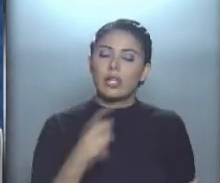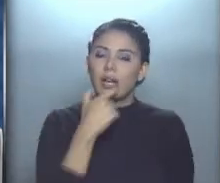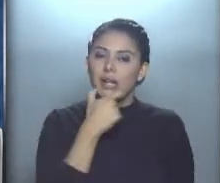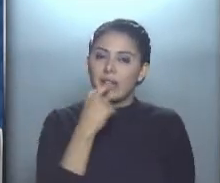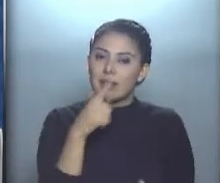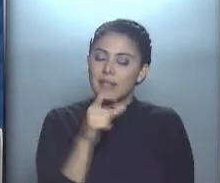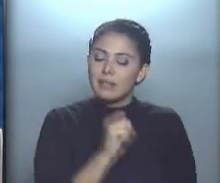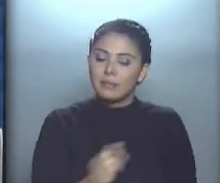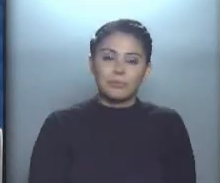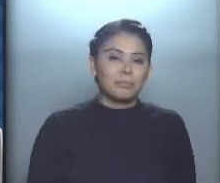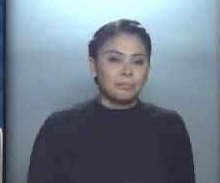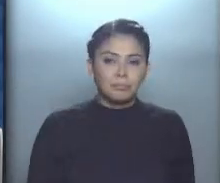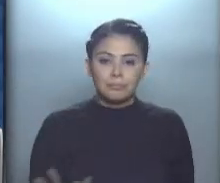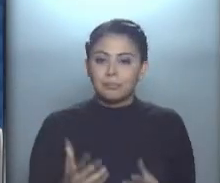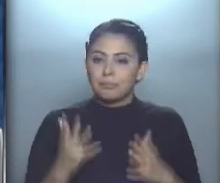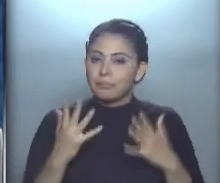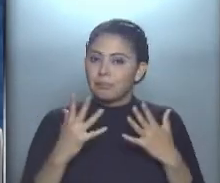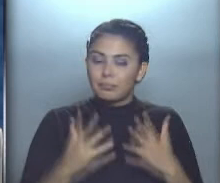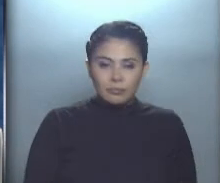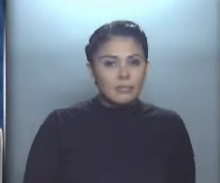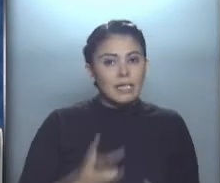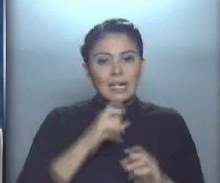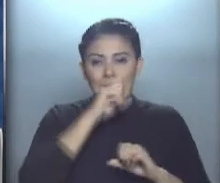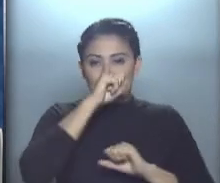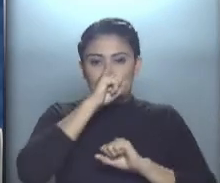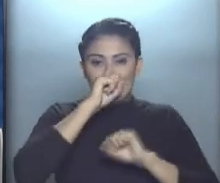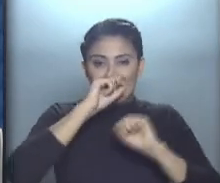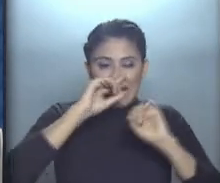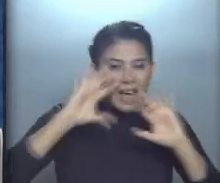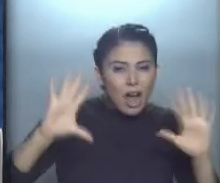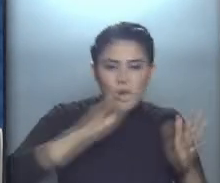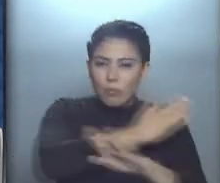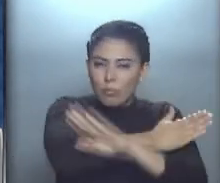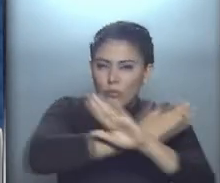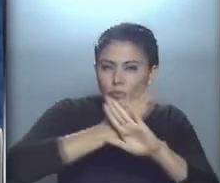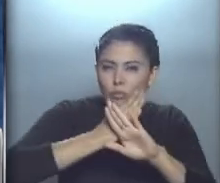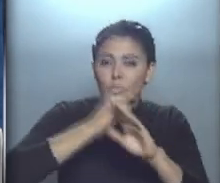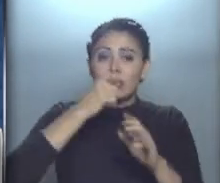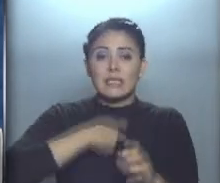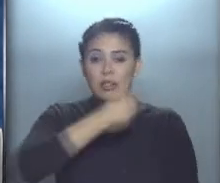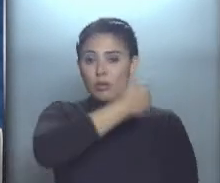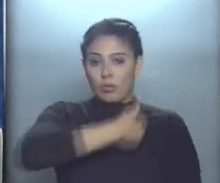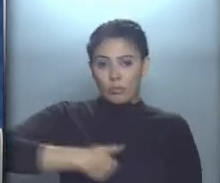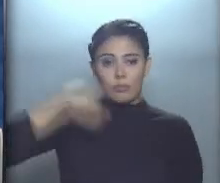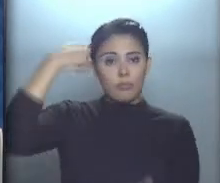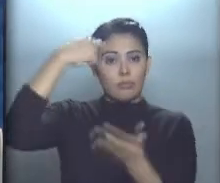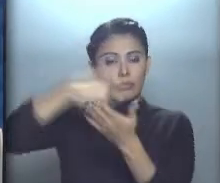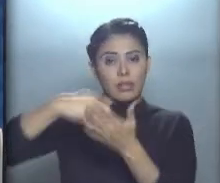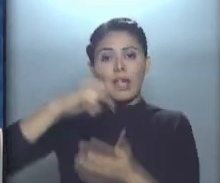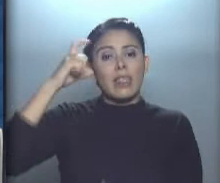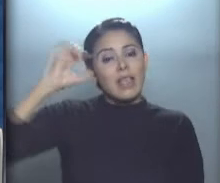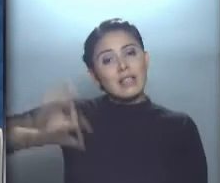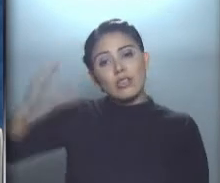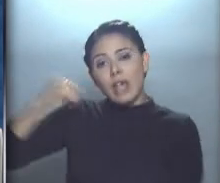con mucho nivel de detalle es que las transferencias nacionales han crecido en los últimos 10